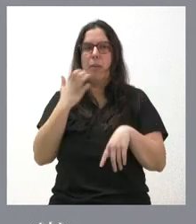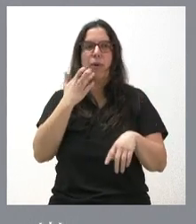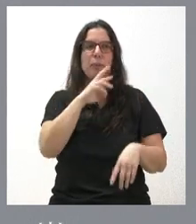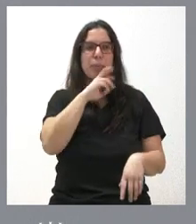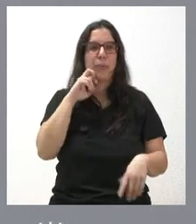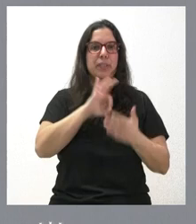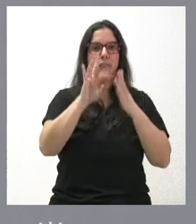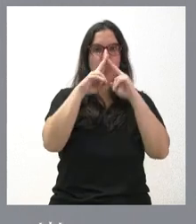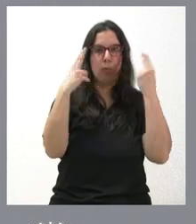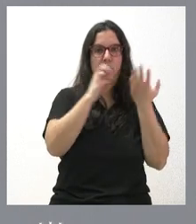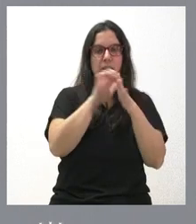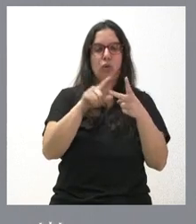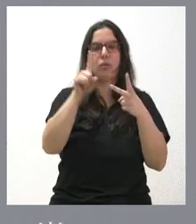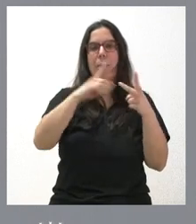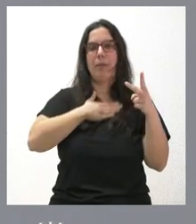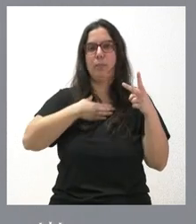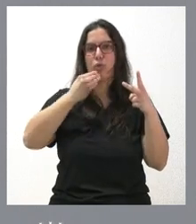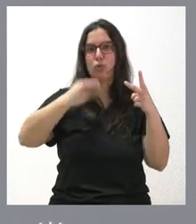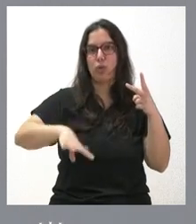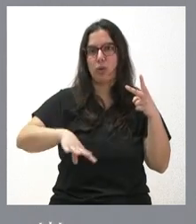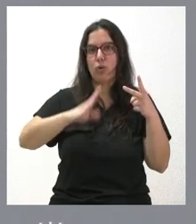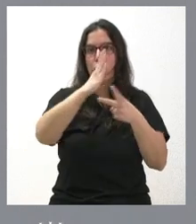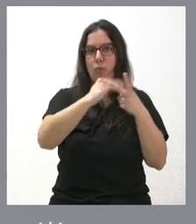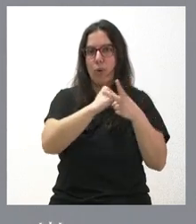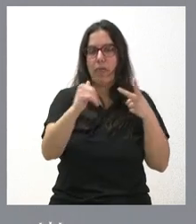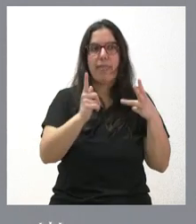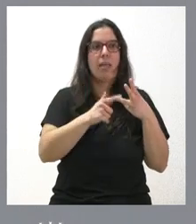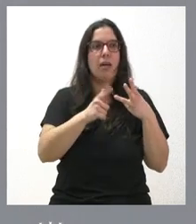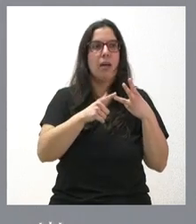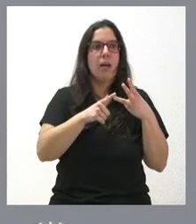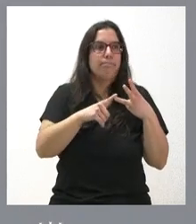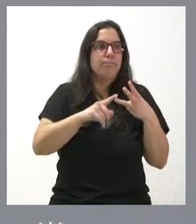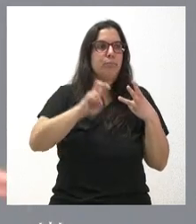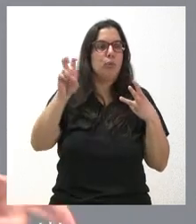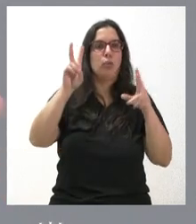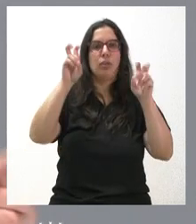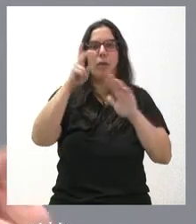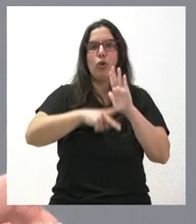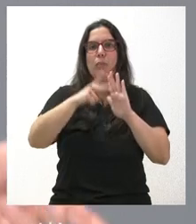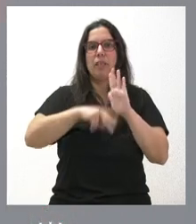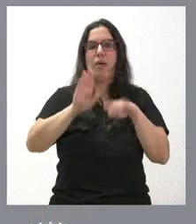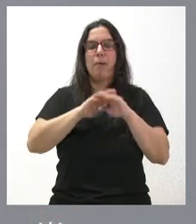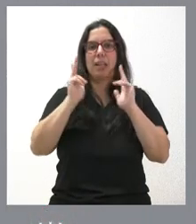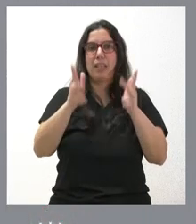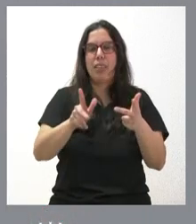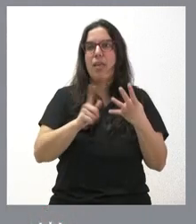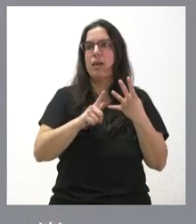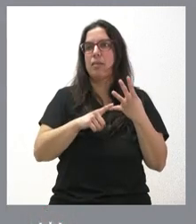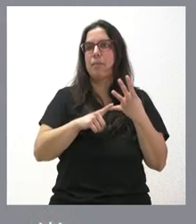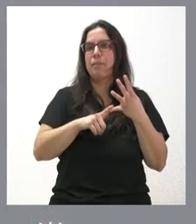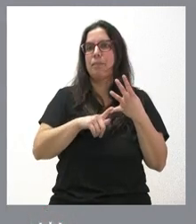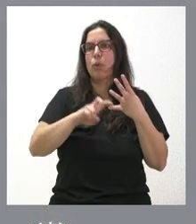León hasta el patrimonio histórico de nuestra comunidad Autónoma hasta la normativa en materia de residencias o